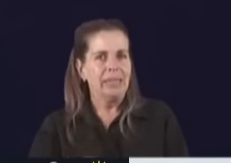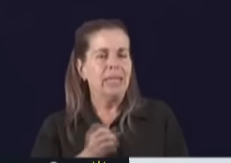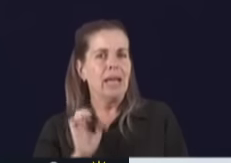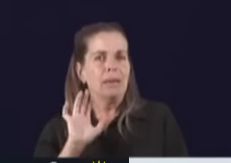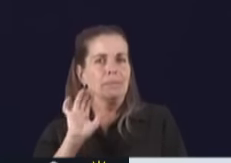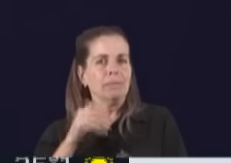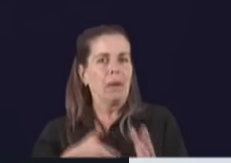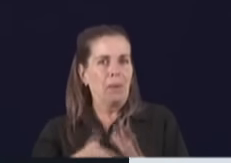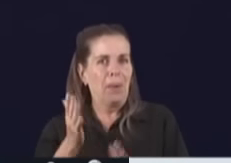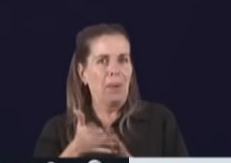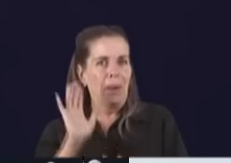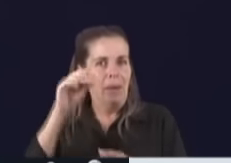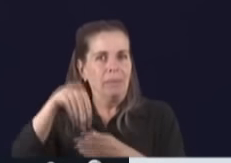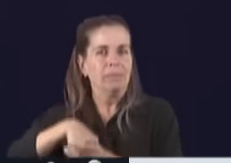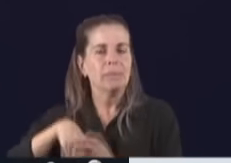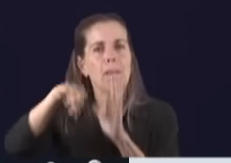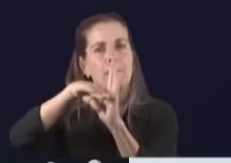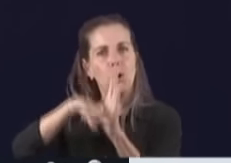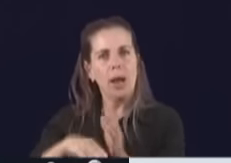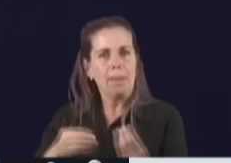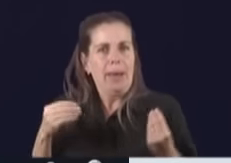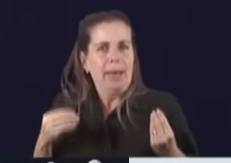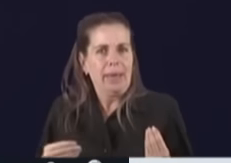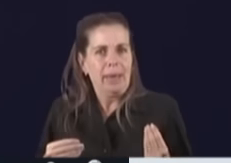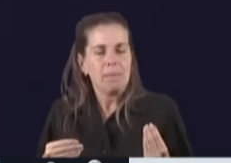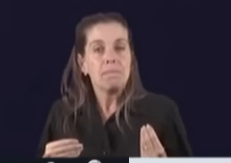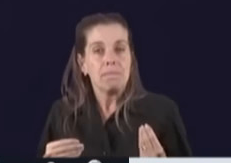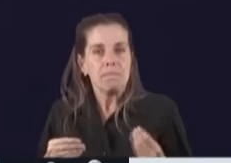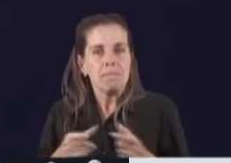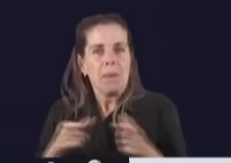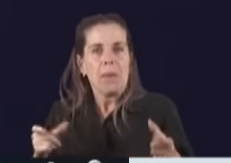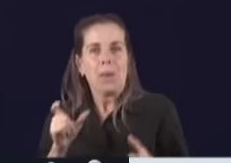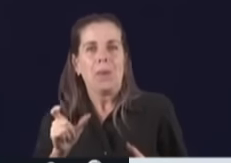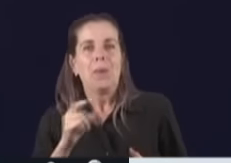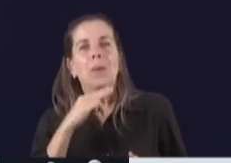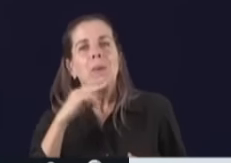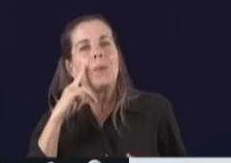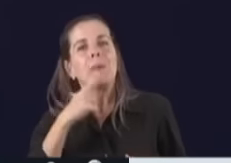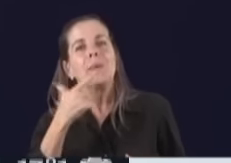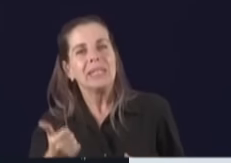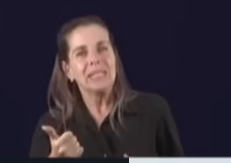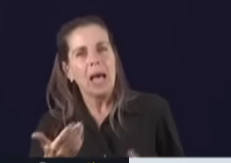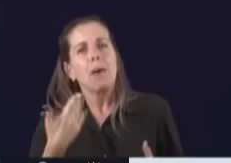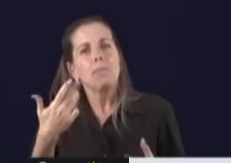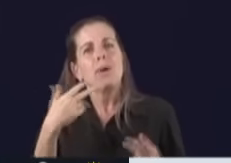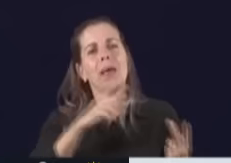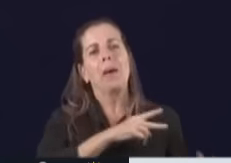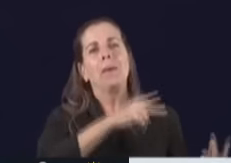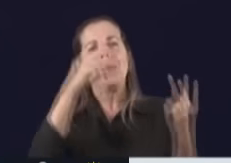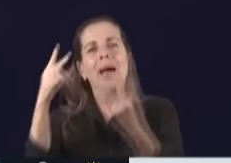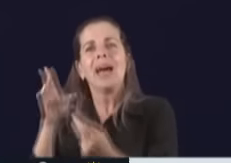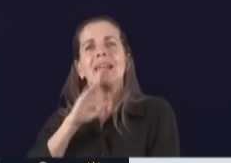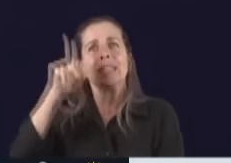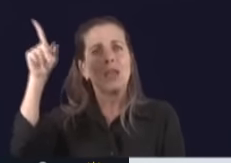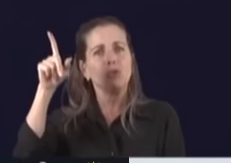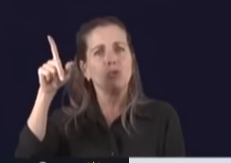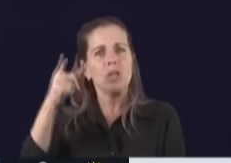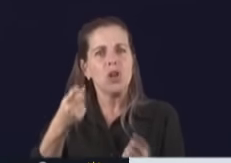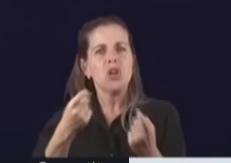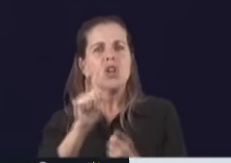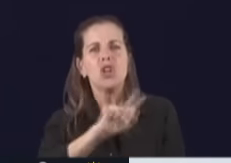programa de exención de visas que, en caso de que culmine exitosamente, permitirá que los argentinos puedan viajar al país